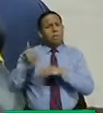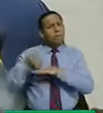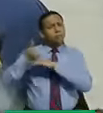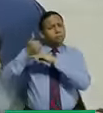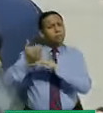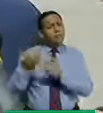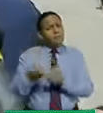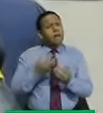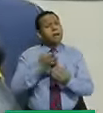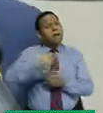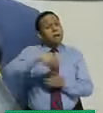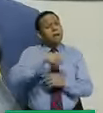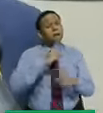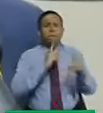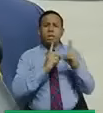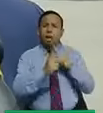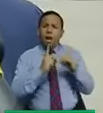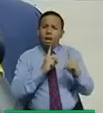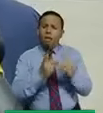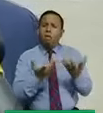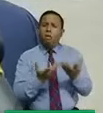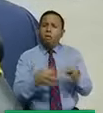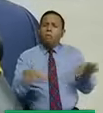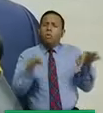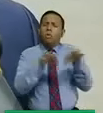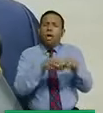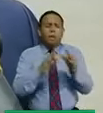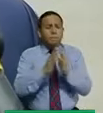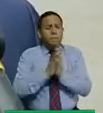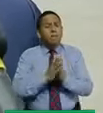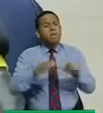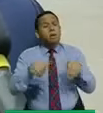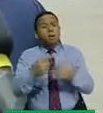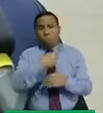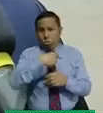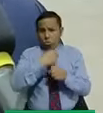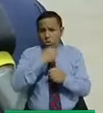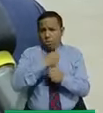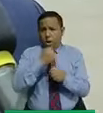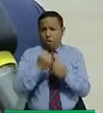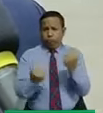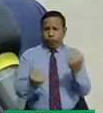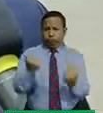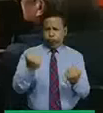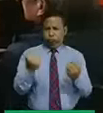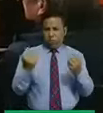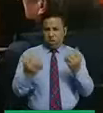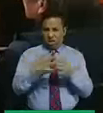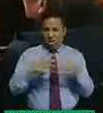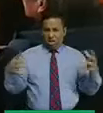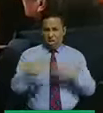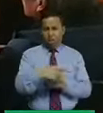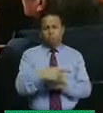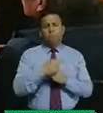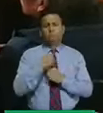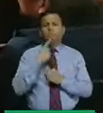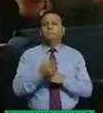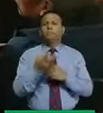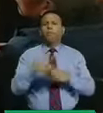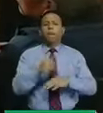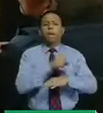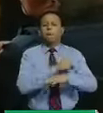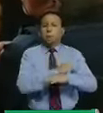un diálogo con ellos y canalizar este pedido del transporte pesado de la provincia del Carchi. Mientras los dirigentes de las